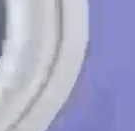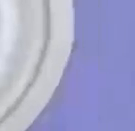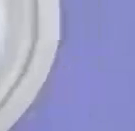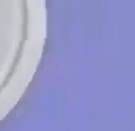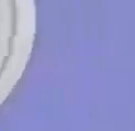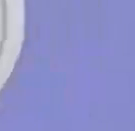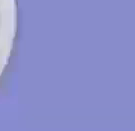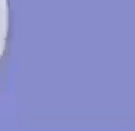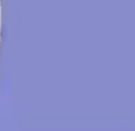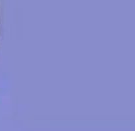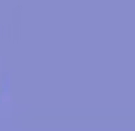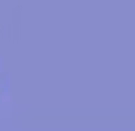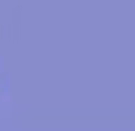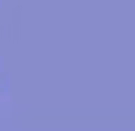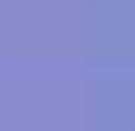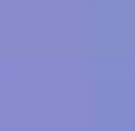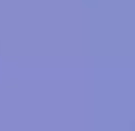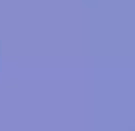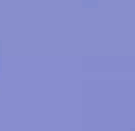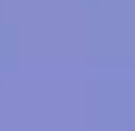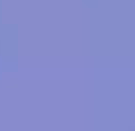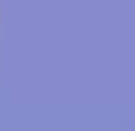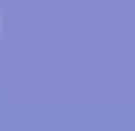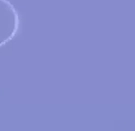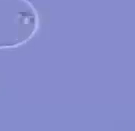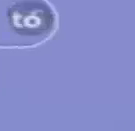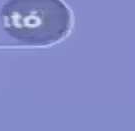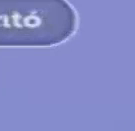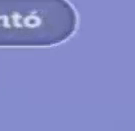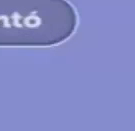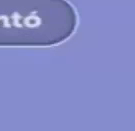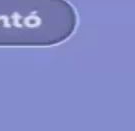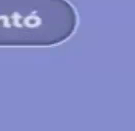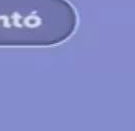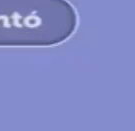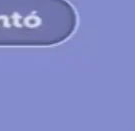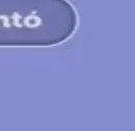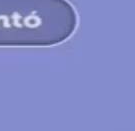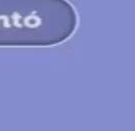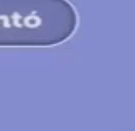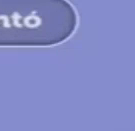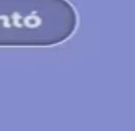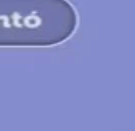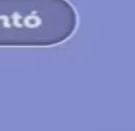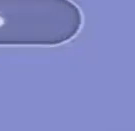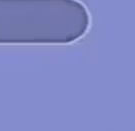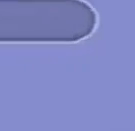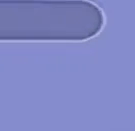Canal del Congreso, el canal de la Unión, presentó.